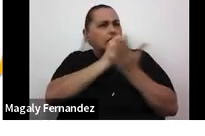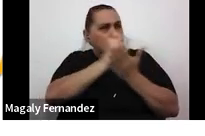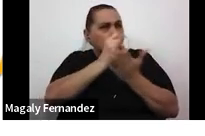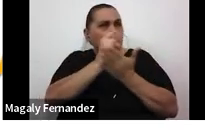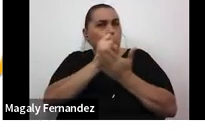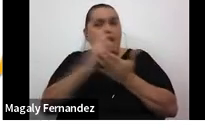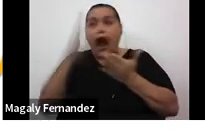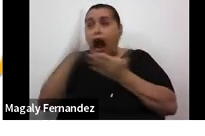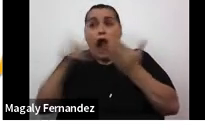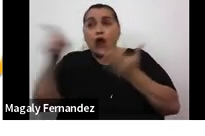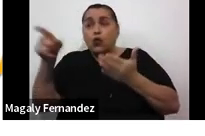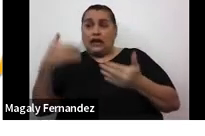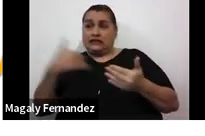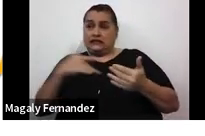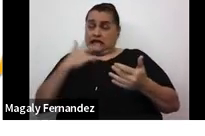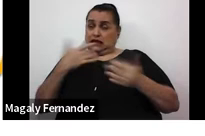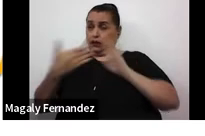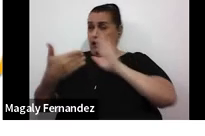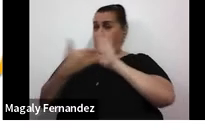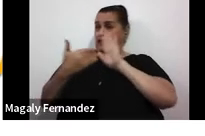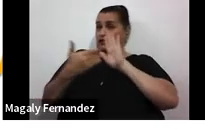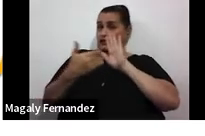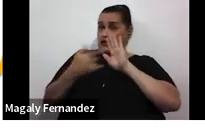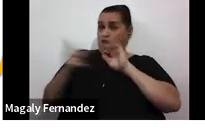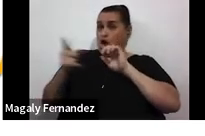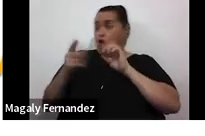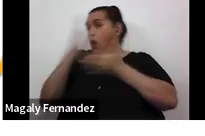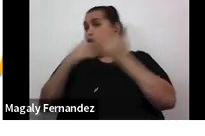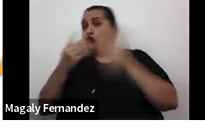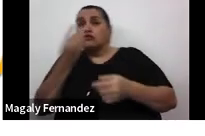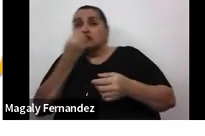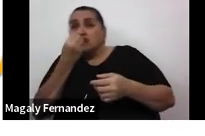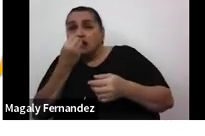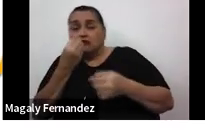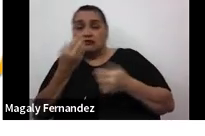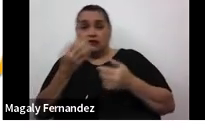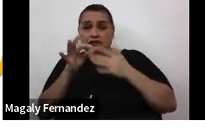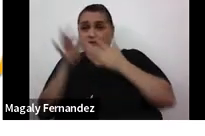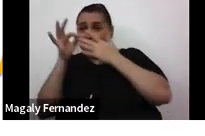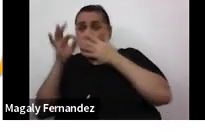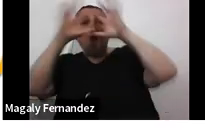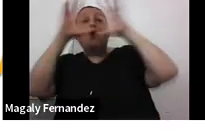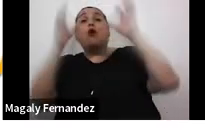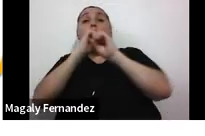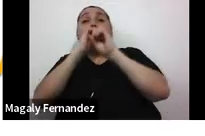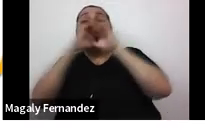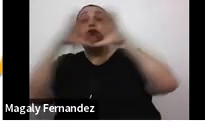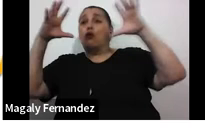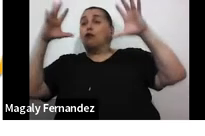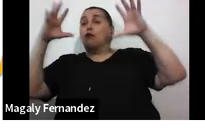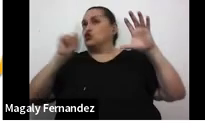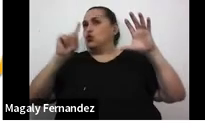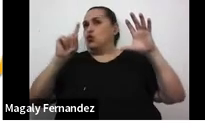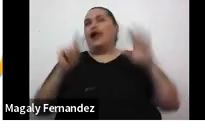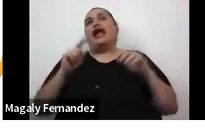moleste que le pueden acomodar o algo de la dieta o qué sé yo y entonces mira globos no Ah bueno entonces me voy a poner creativa